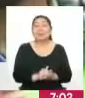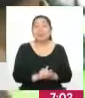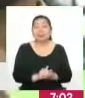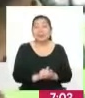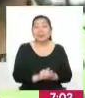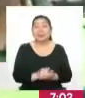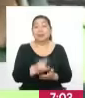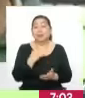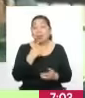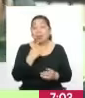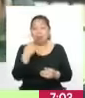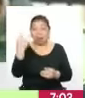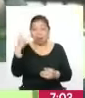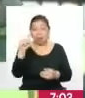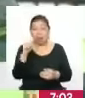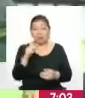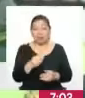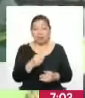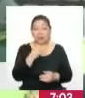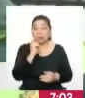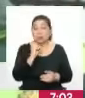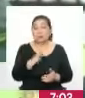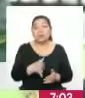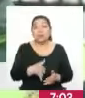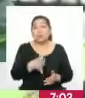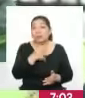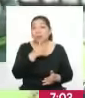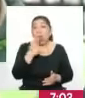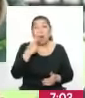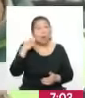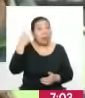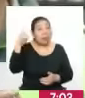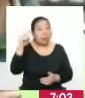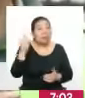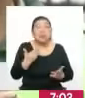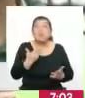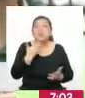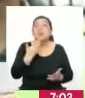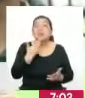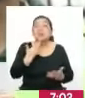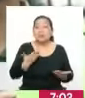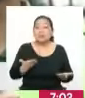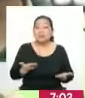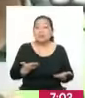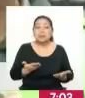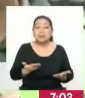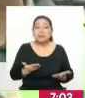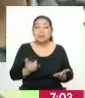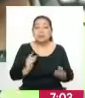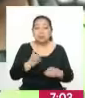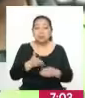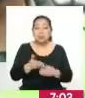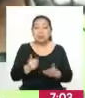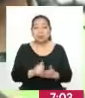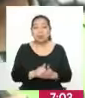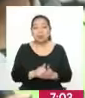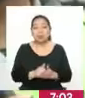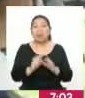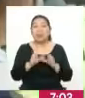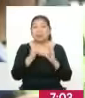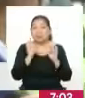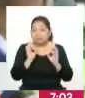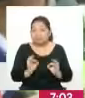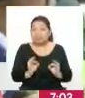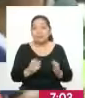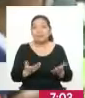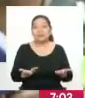el indicio del taxista que se la llevó? No sabemos, eso es parte de la investigación, ¿no? Nosotros hemos llegado a certificar